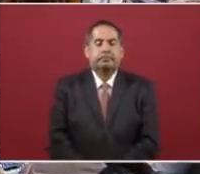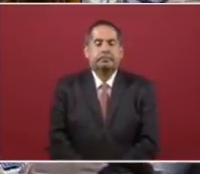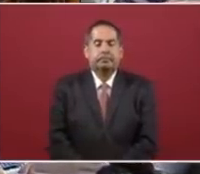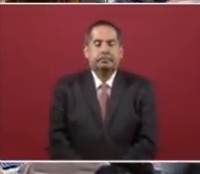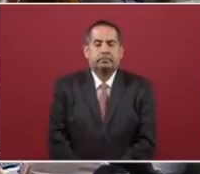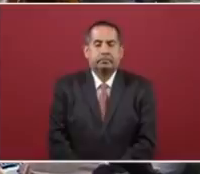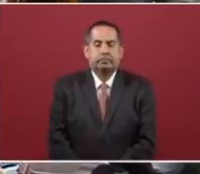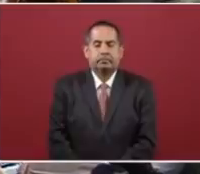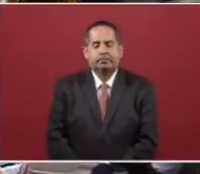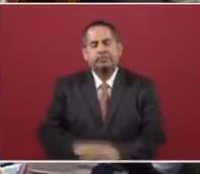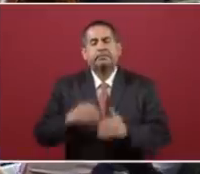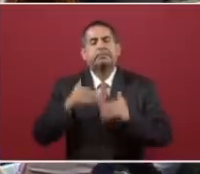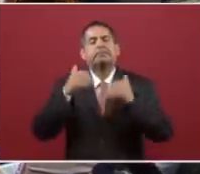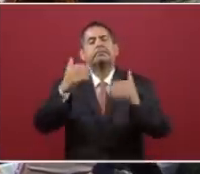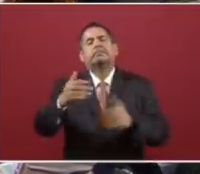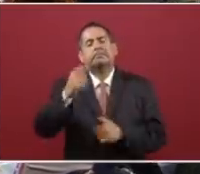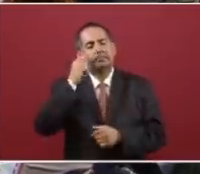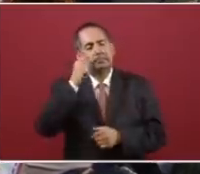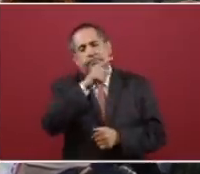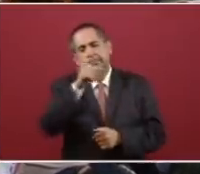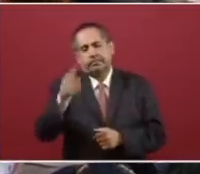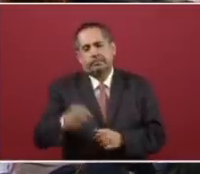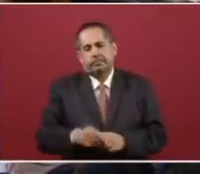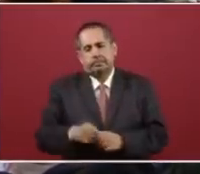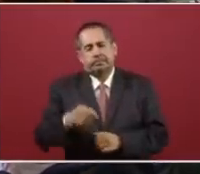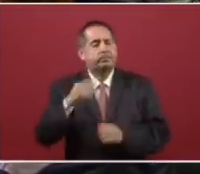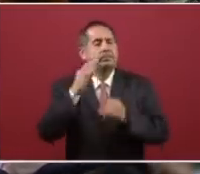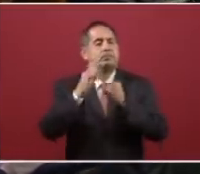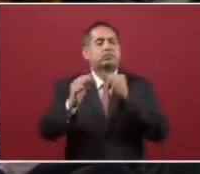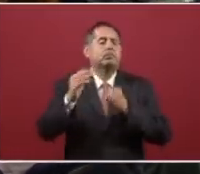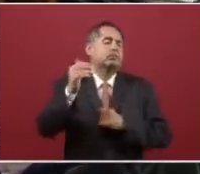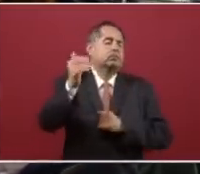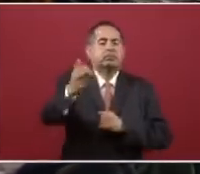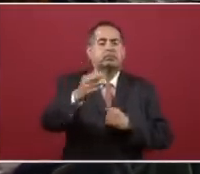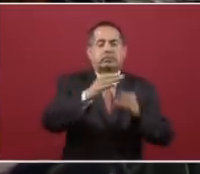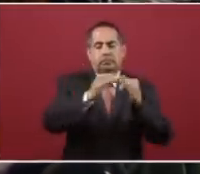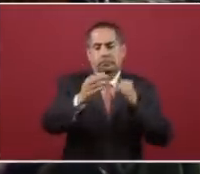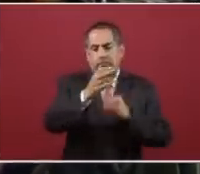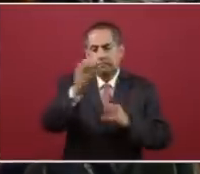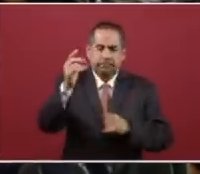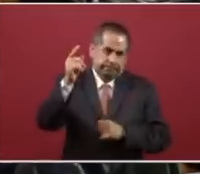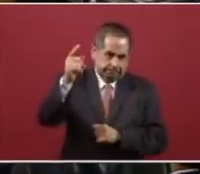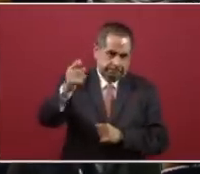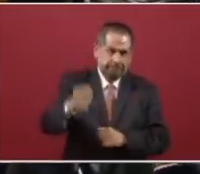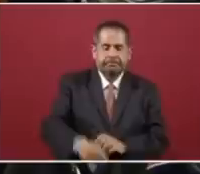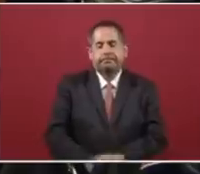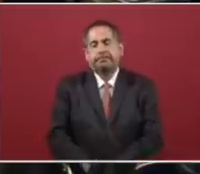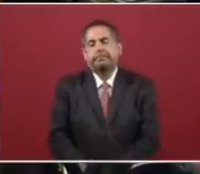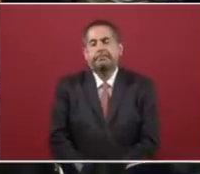vamos atrás hasta la última ella